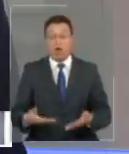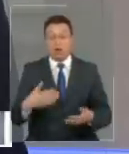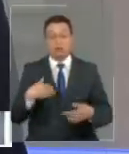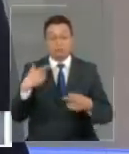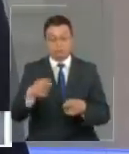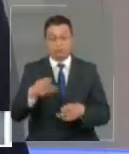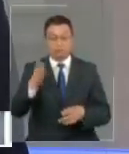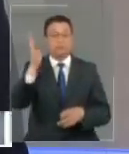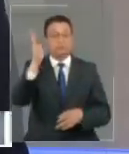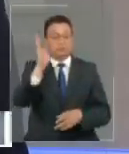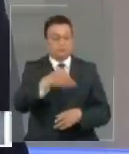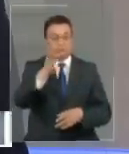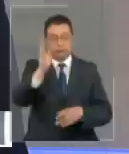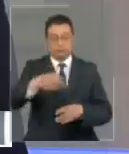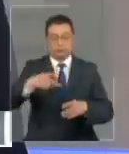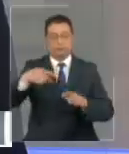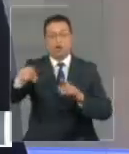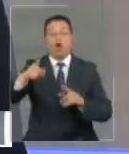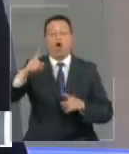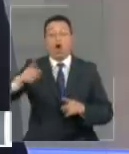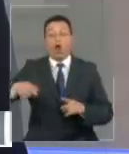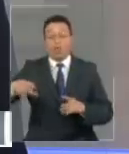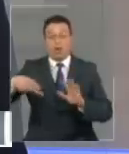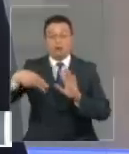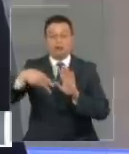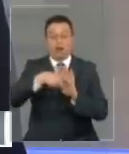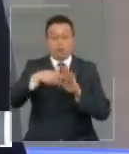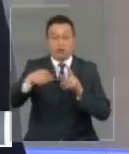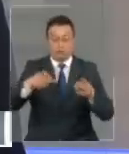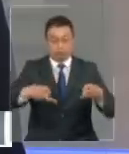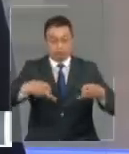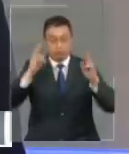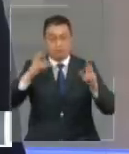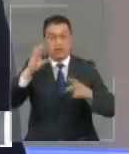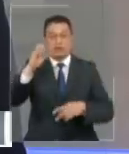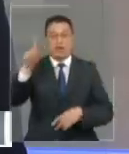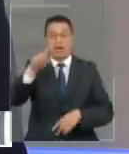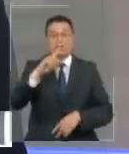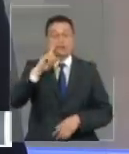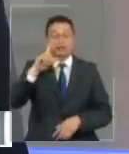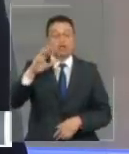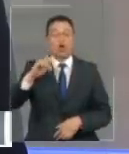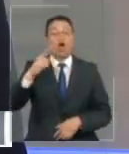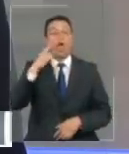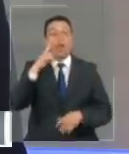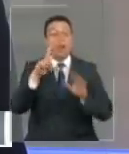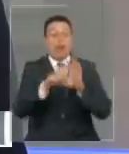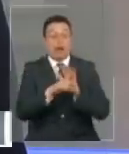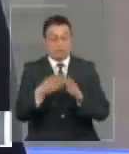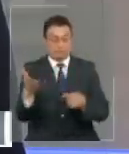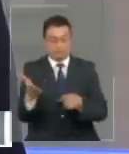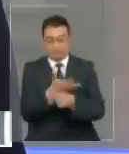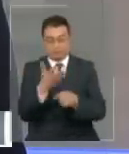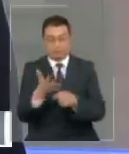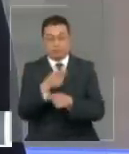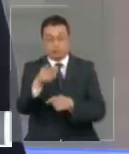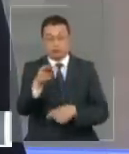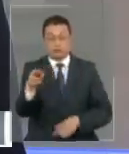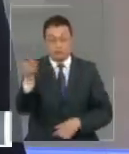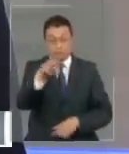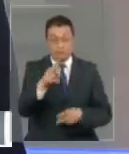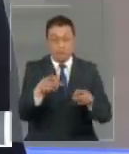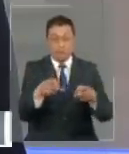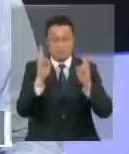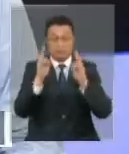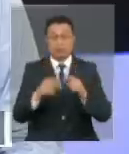nosotros derogar la ordenanza que ustedes dejaron en donde se permitían los casinos ilegales, lo hemos sacado de la comuna. ¿Usted los va a volver a